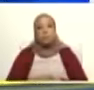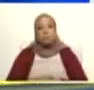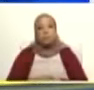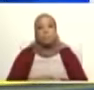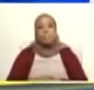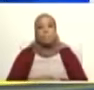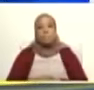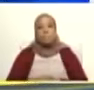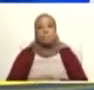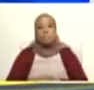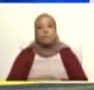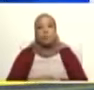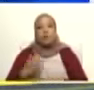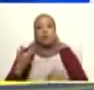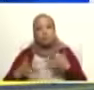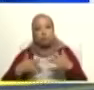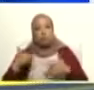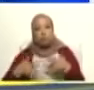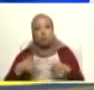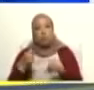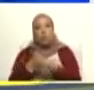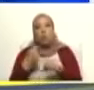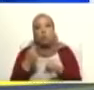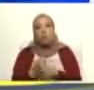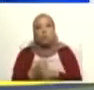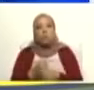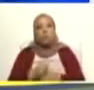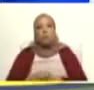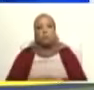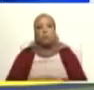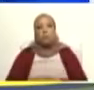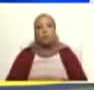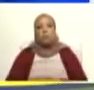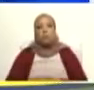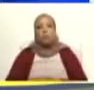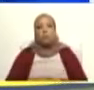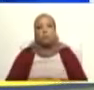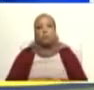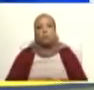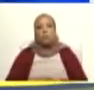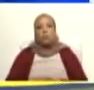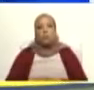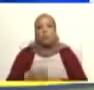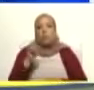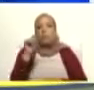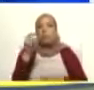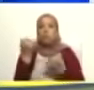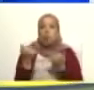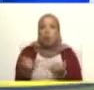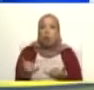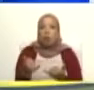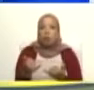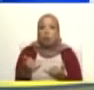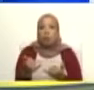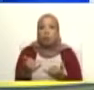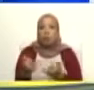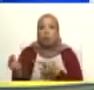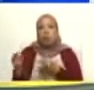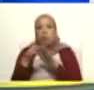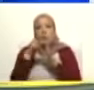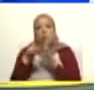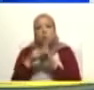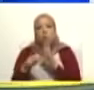América, Lealtillería, Marcano Tábata. Ese es el mundo de ahora, querida